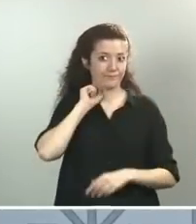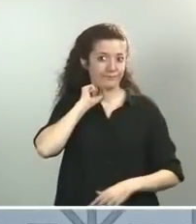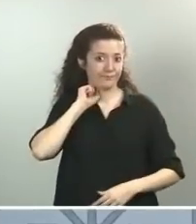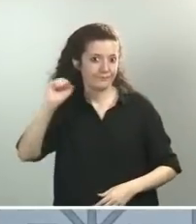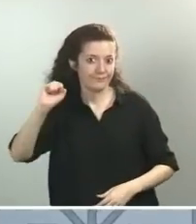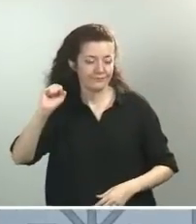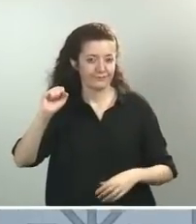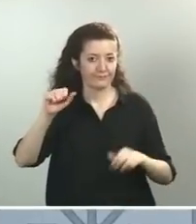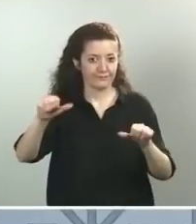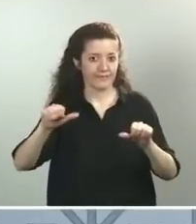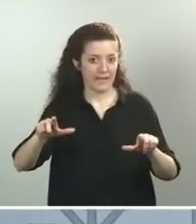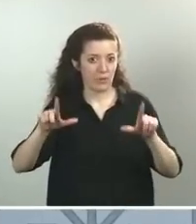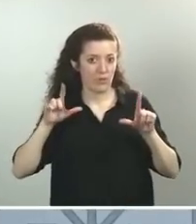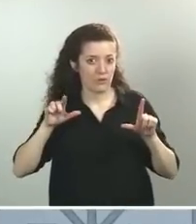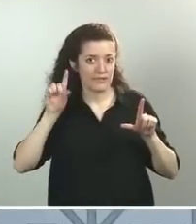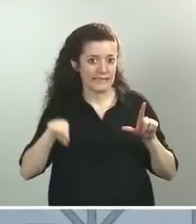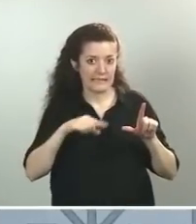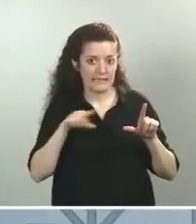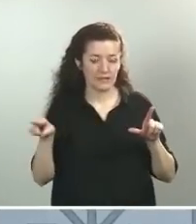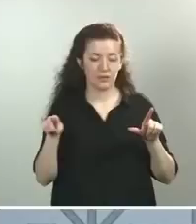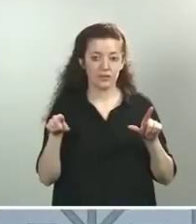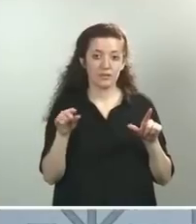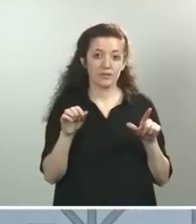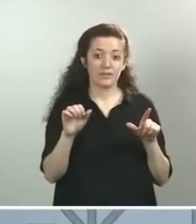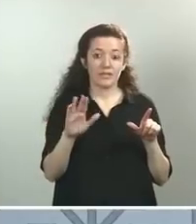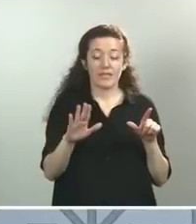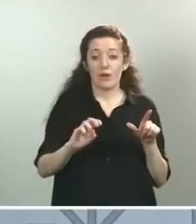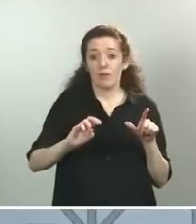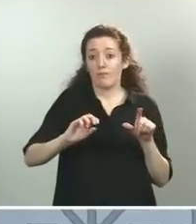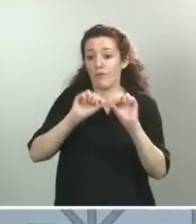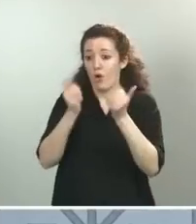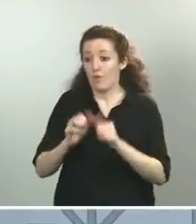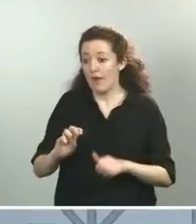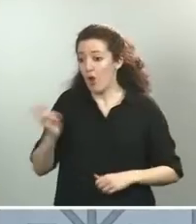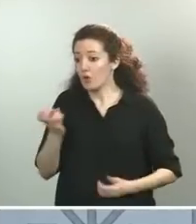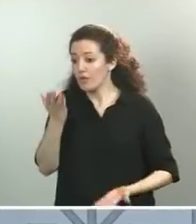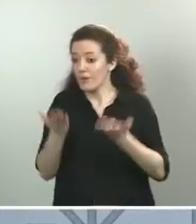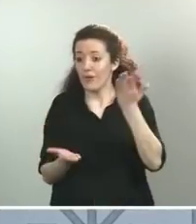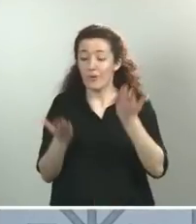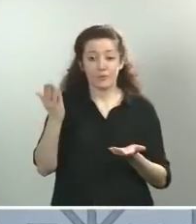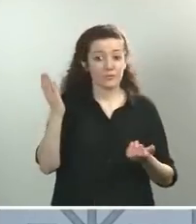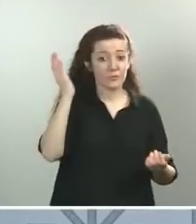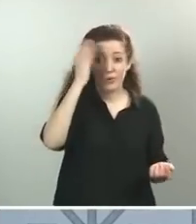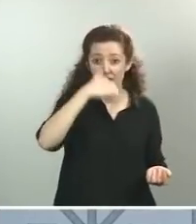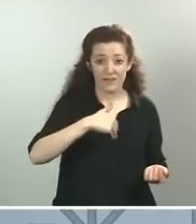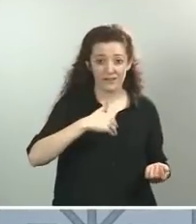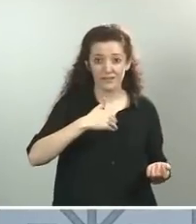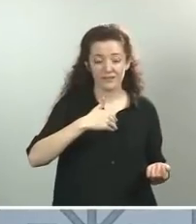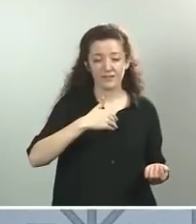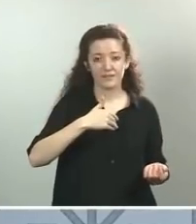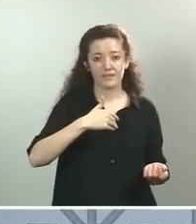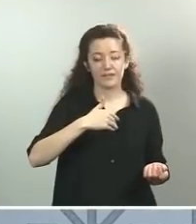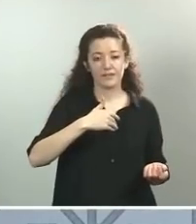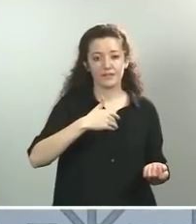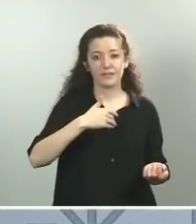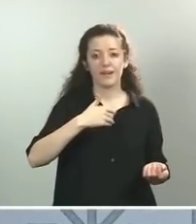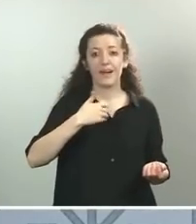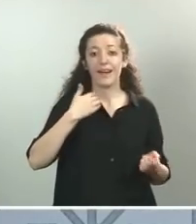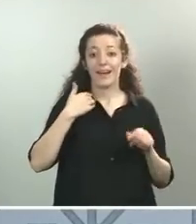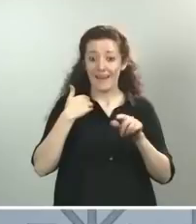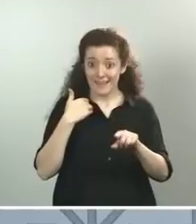de completar o que se había hecho non fueran posibles, esas podían